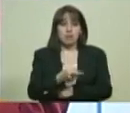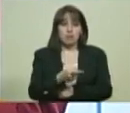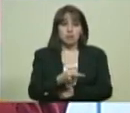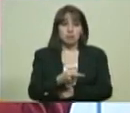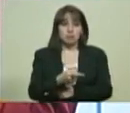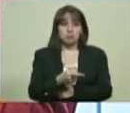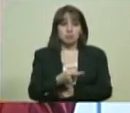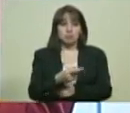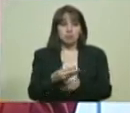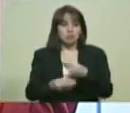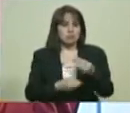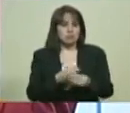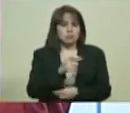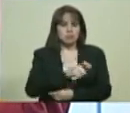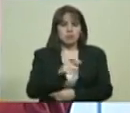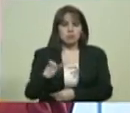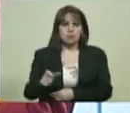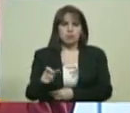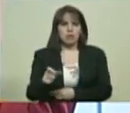amos del norte.